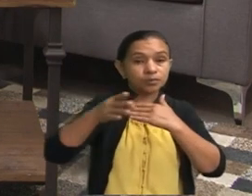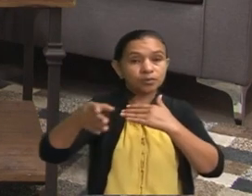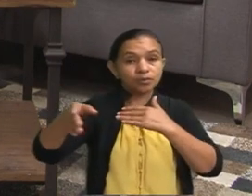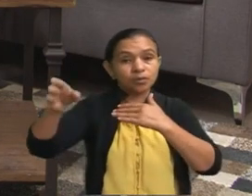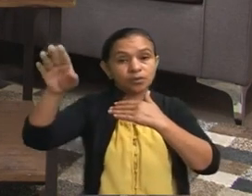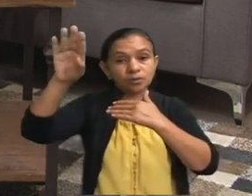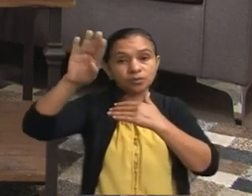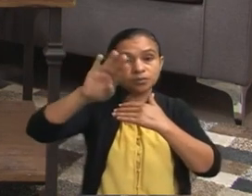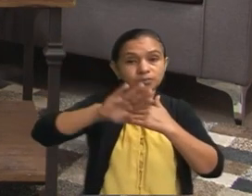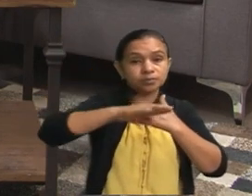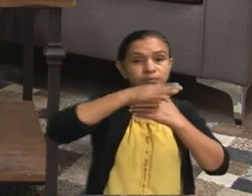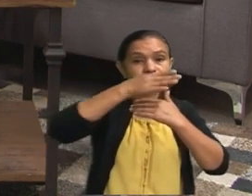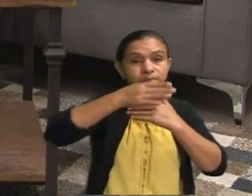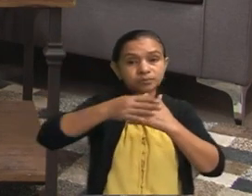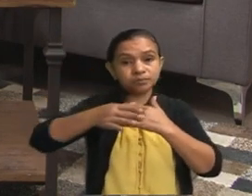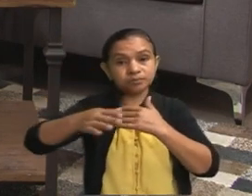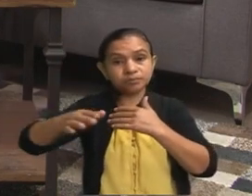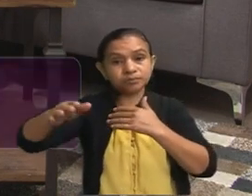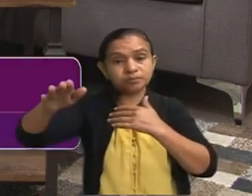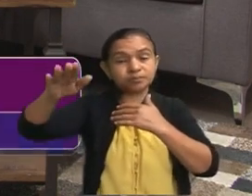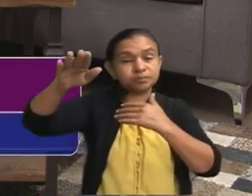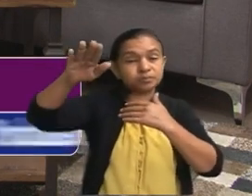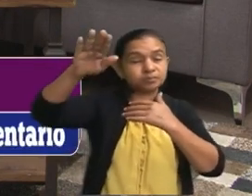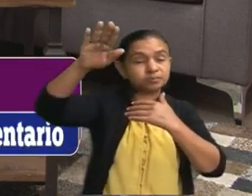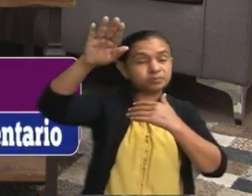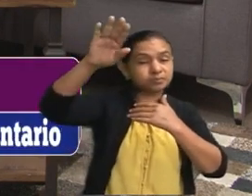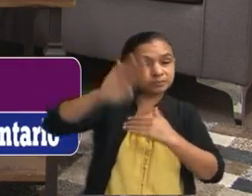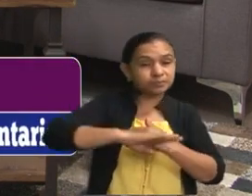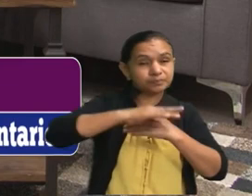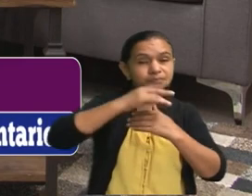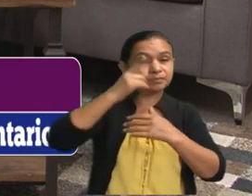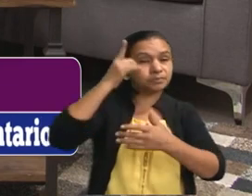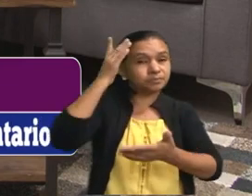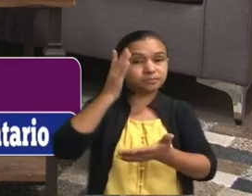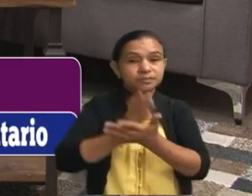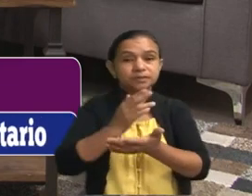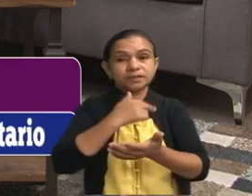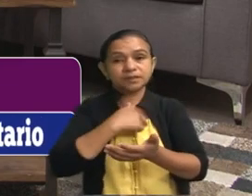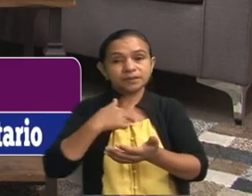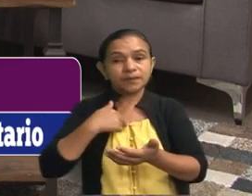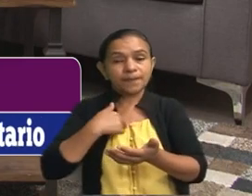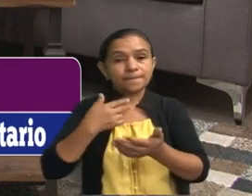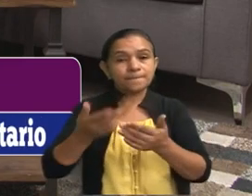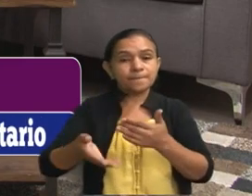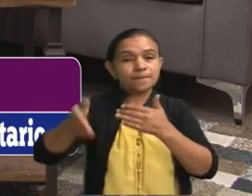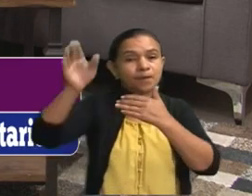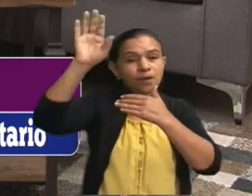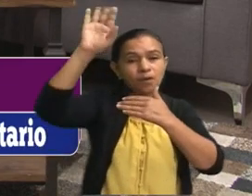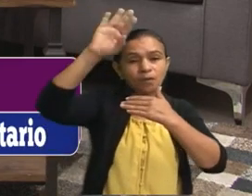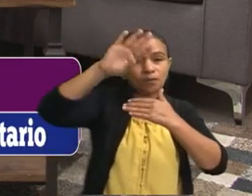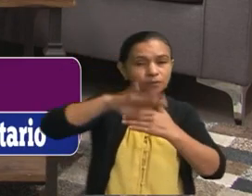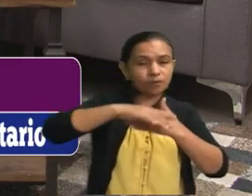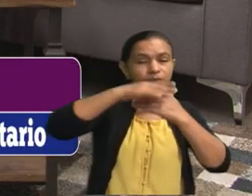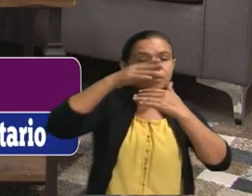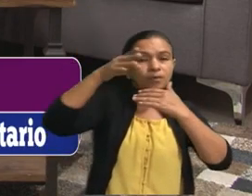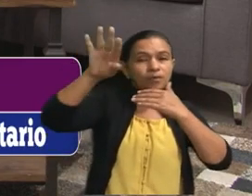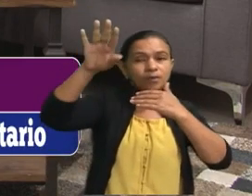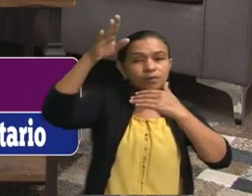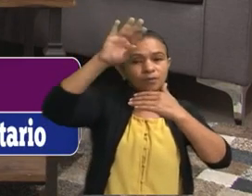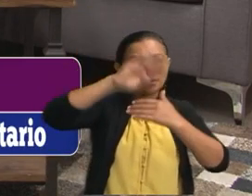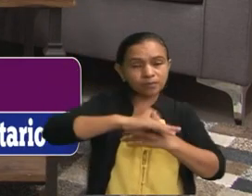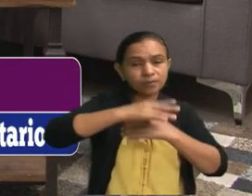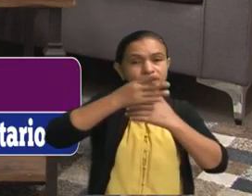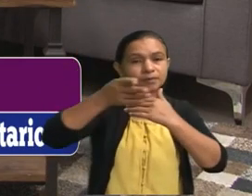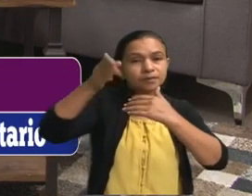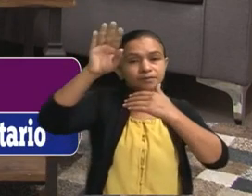balanceándose, ¿verdad?, por muchas horas, y esto significa entonces que van a haber olas tras olas que van a estar afectando, y